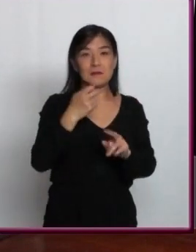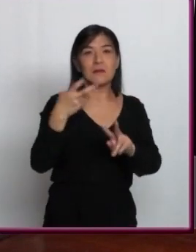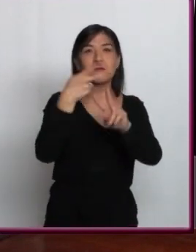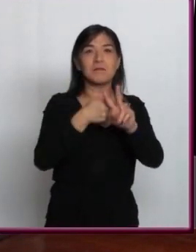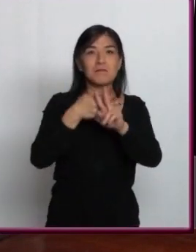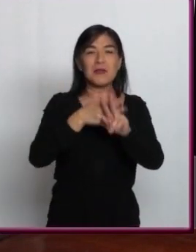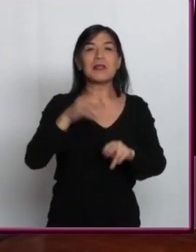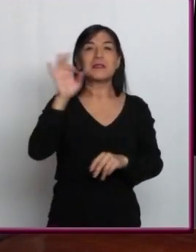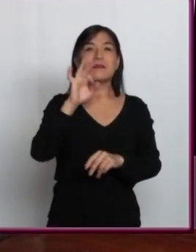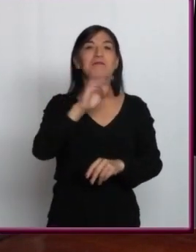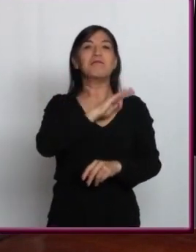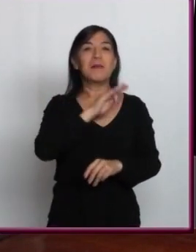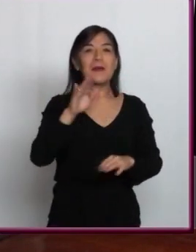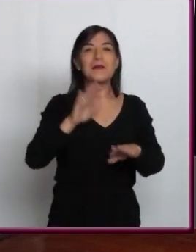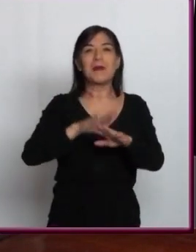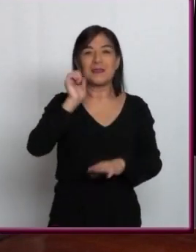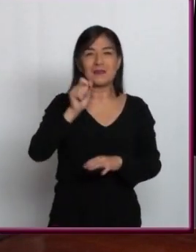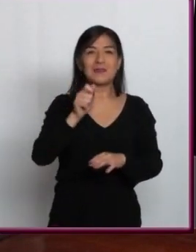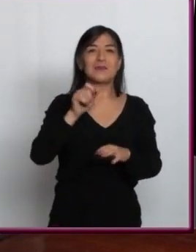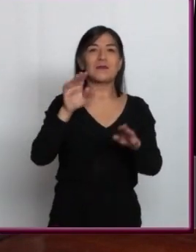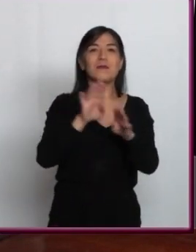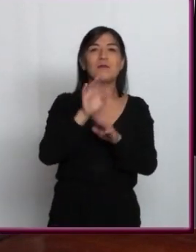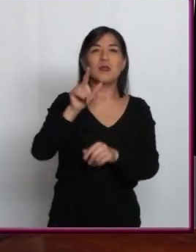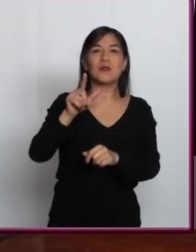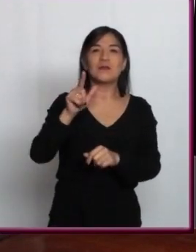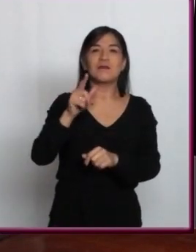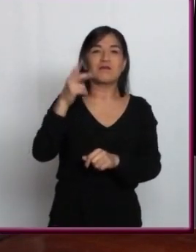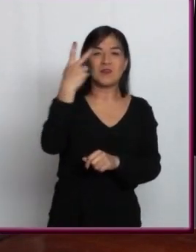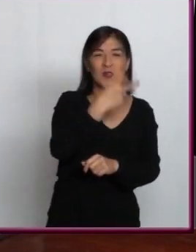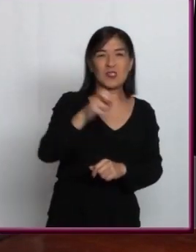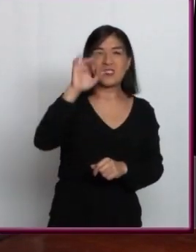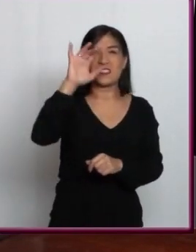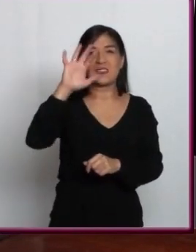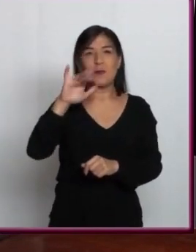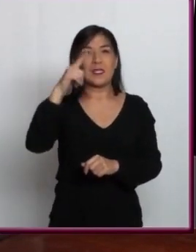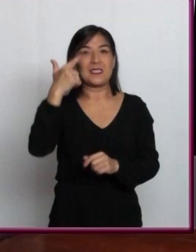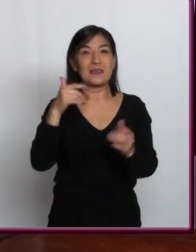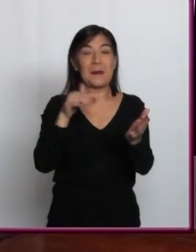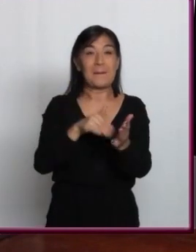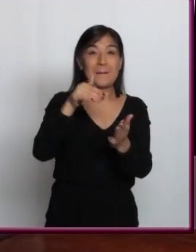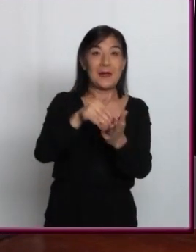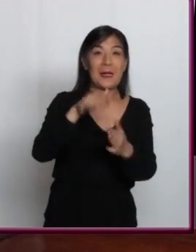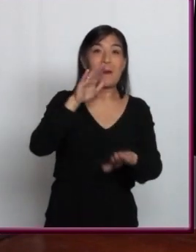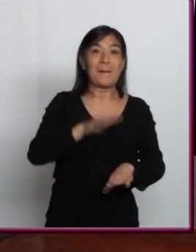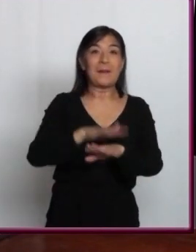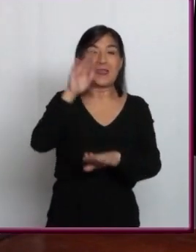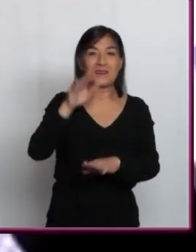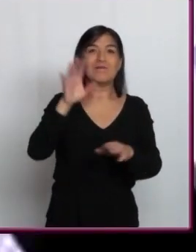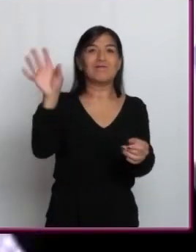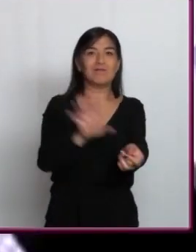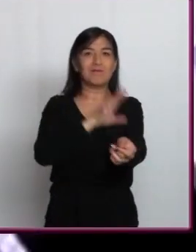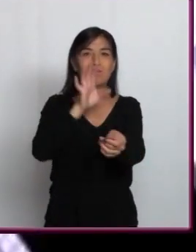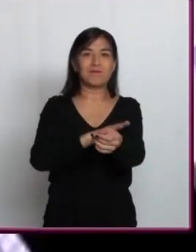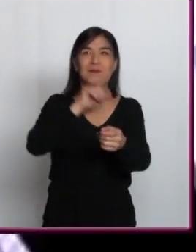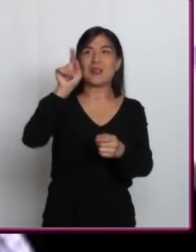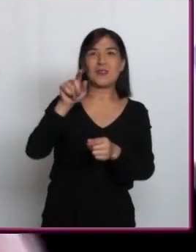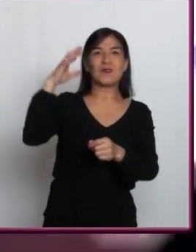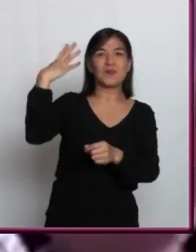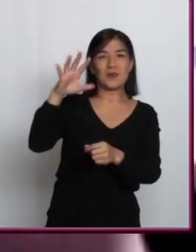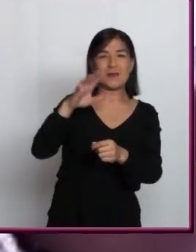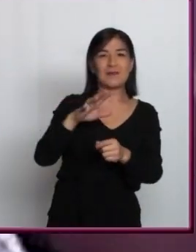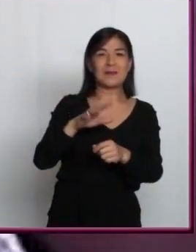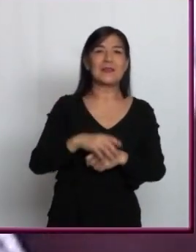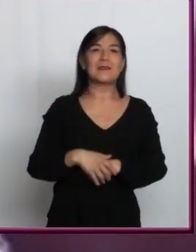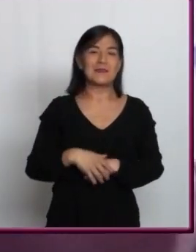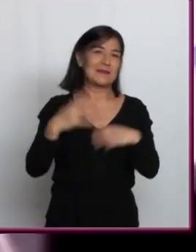emitir más, llega a un máximo a emitir 250 millones de veces más energía que el Sol. Entonces, es una